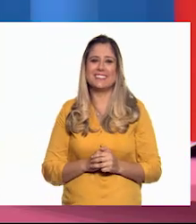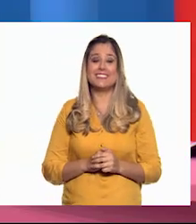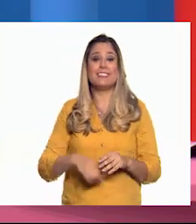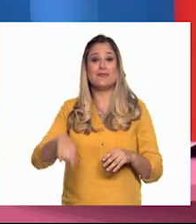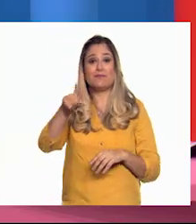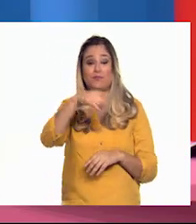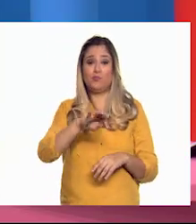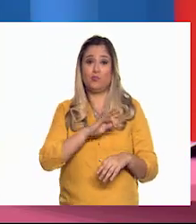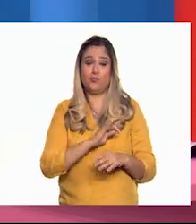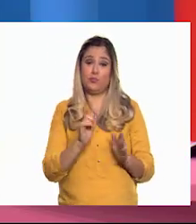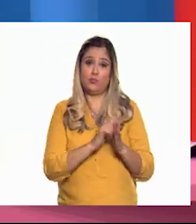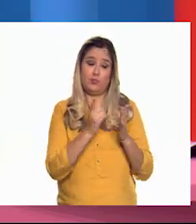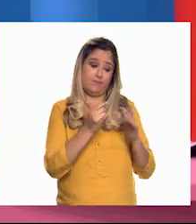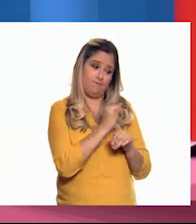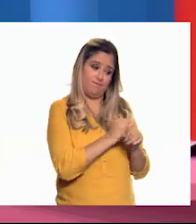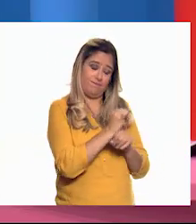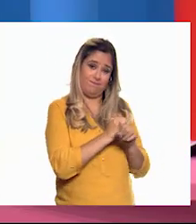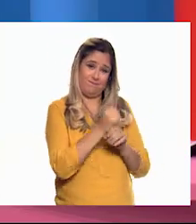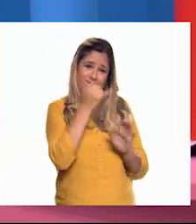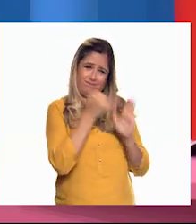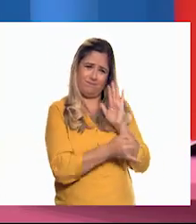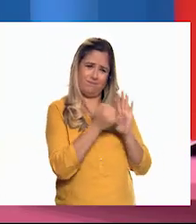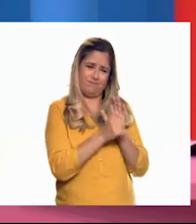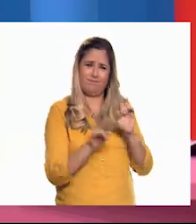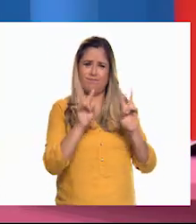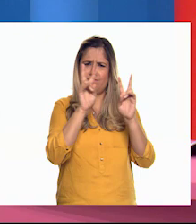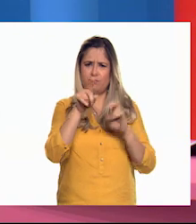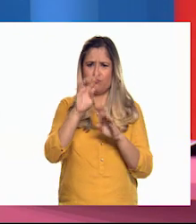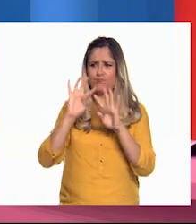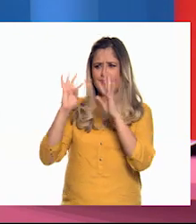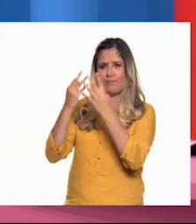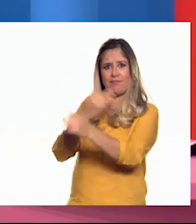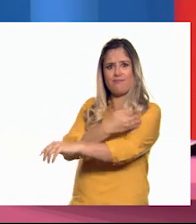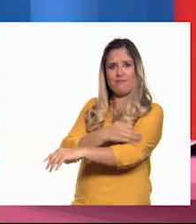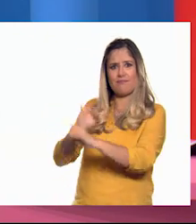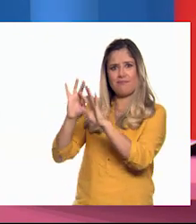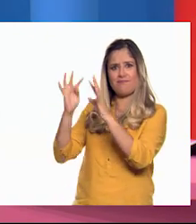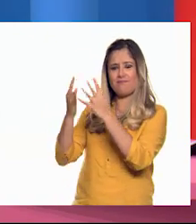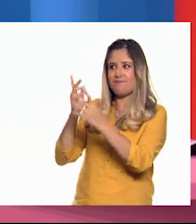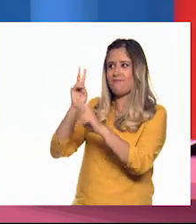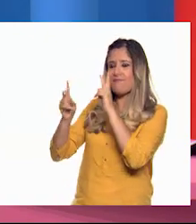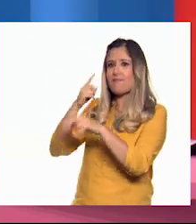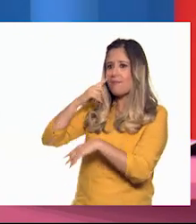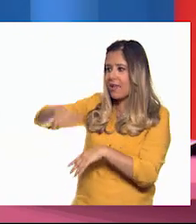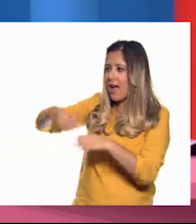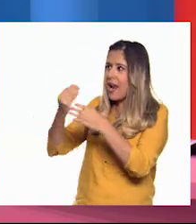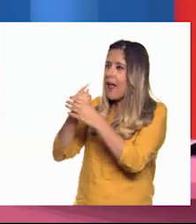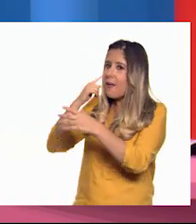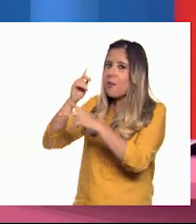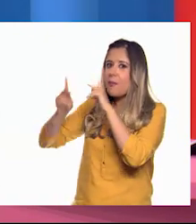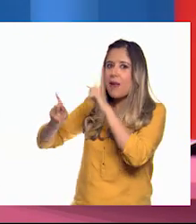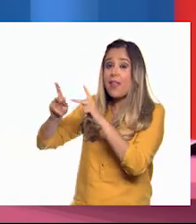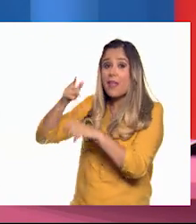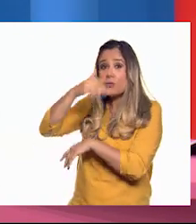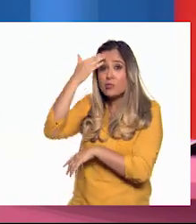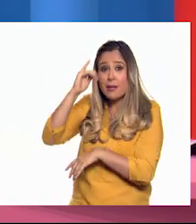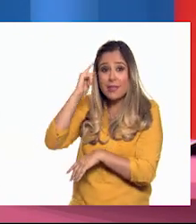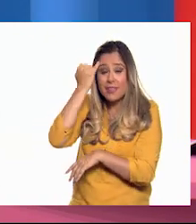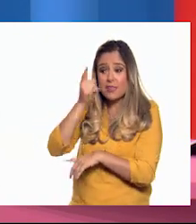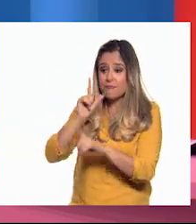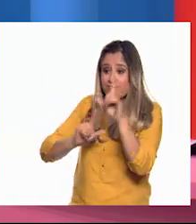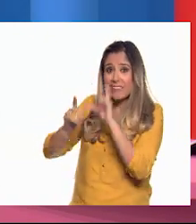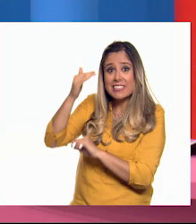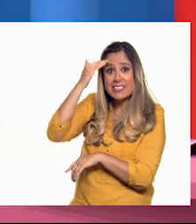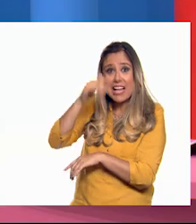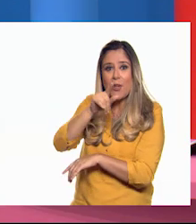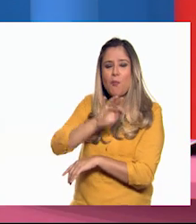Si te es posible, consulta otros libros y comenta el tema de hoy con tu familia. Si tienen la fortuna de hablar una lengua indígena, aprovecha también este